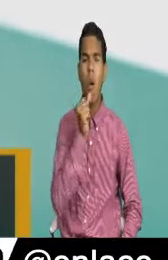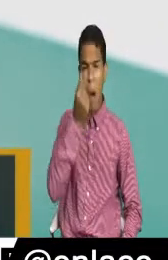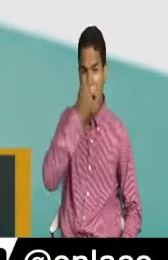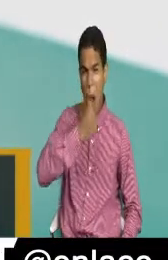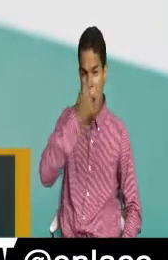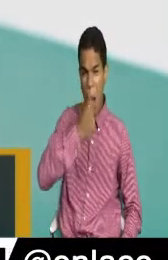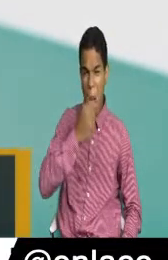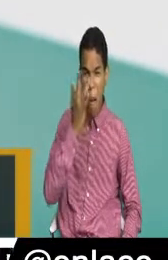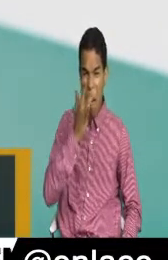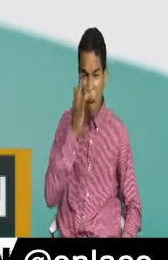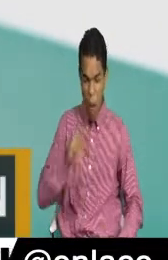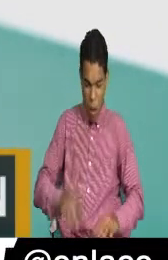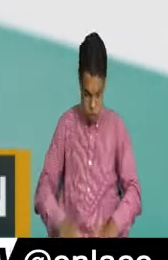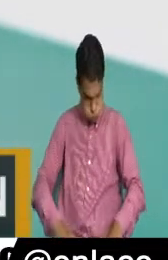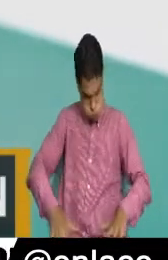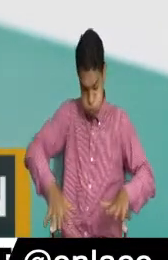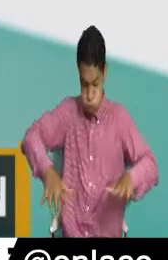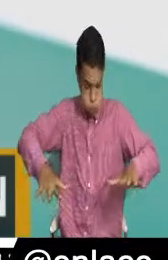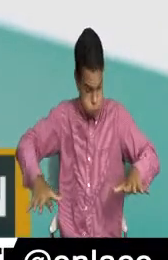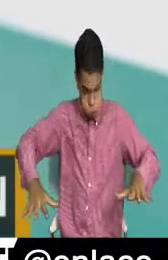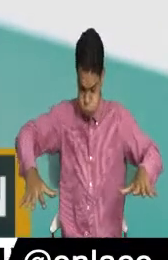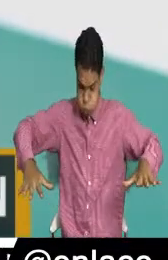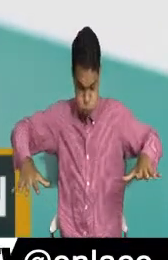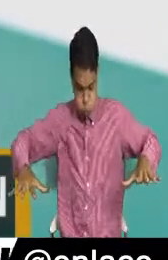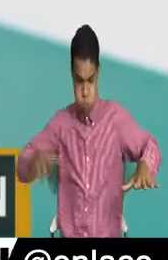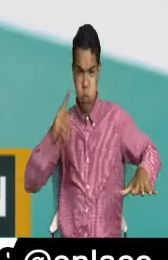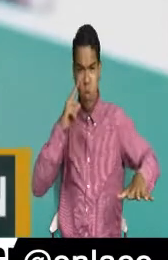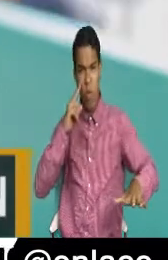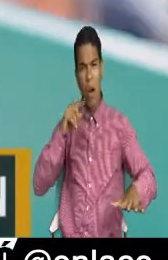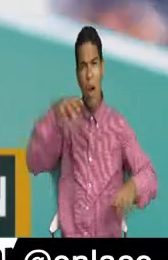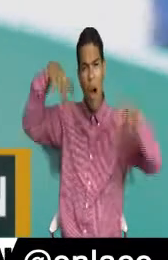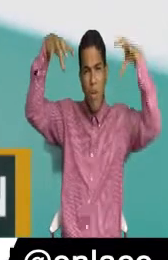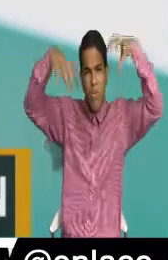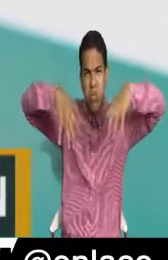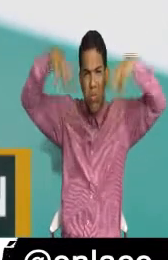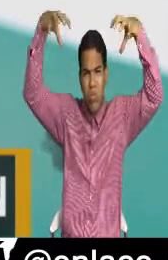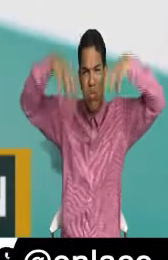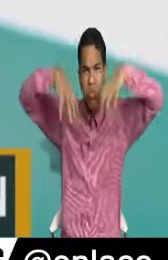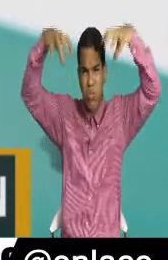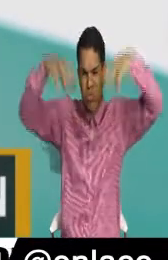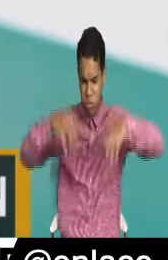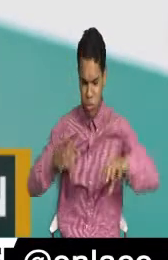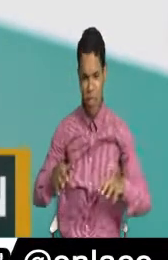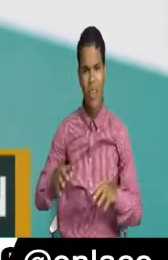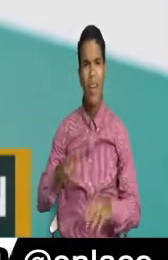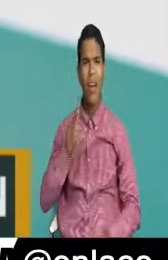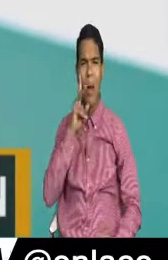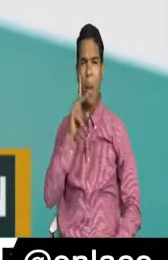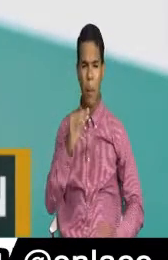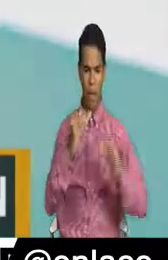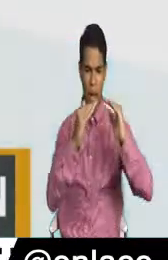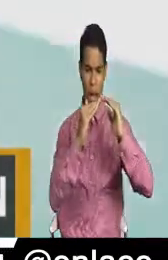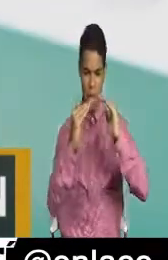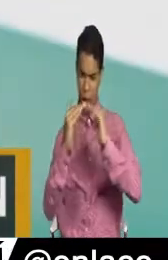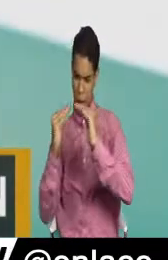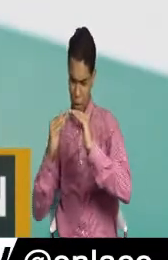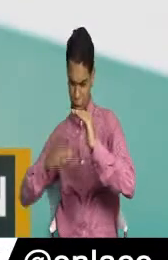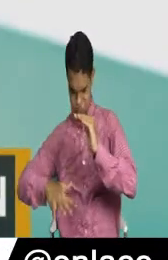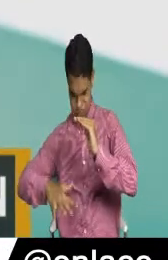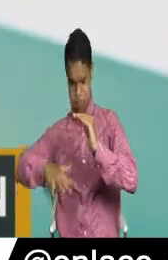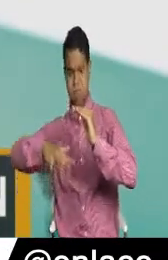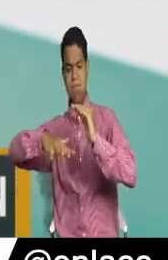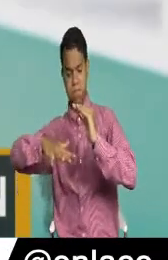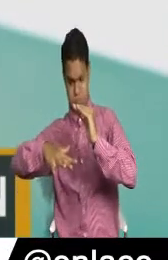doble función. Entonces, cada vez que llovía, pues sufríamos inundaciones 3 casas consecutivas. Dejamos